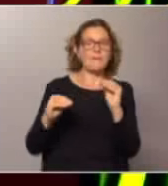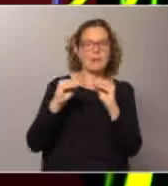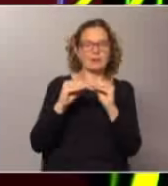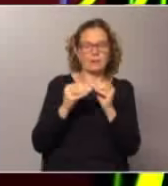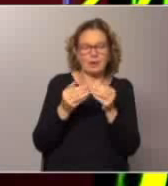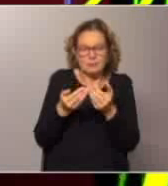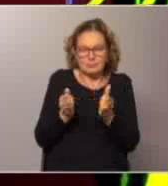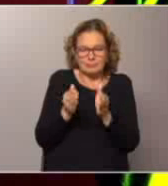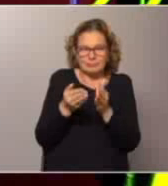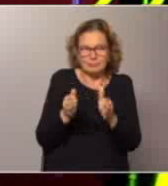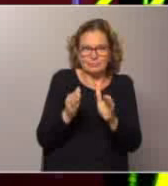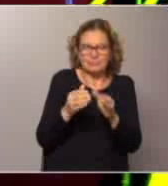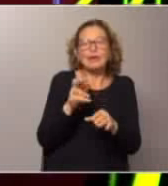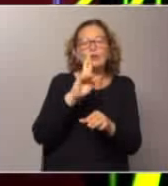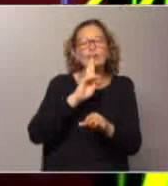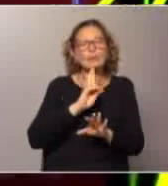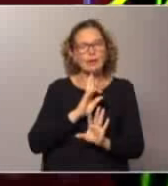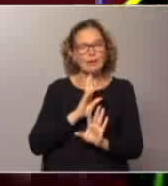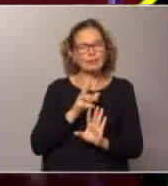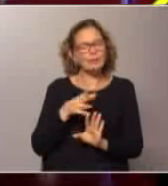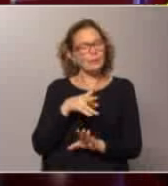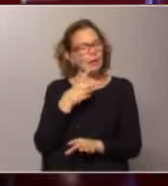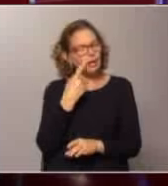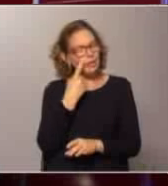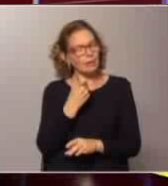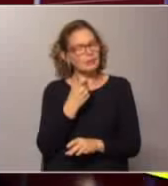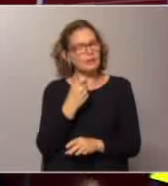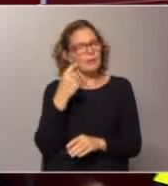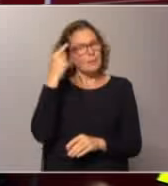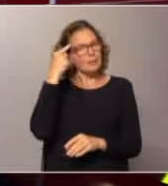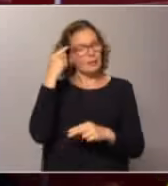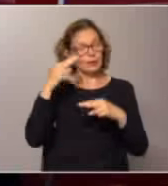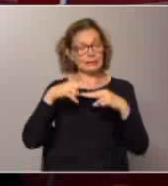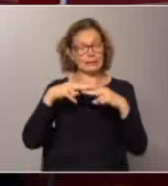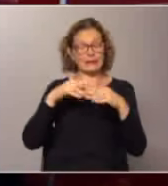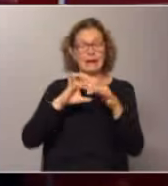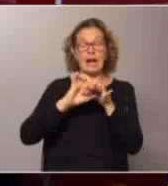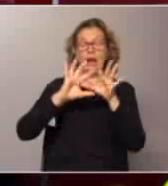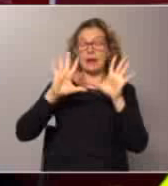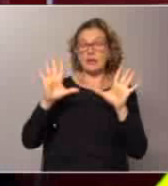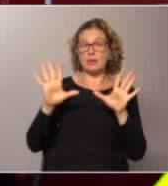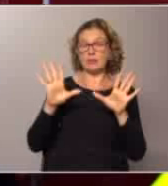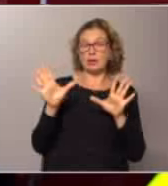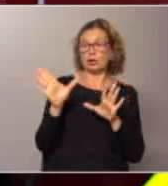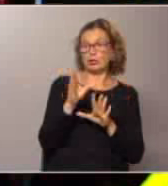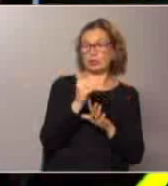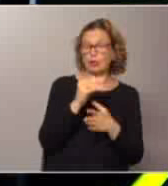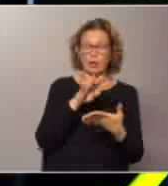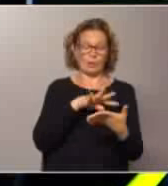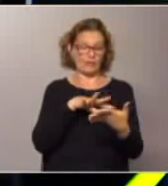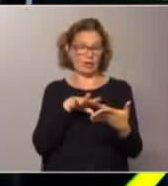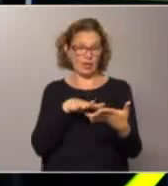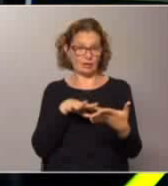separar los resultados entonces tenemos esa percepción de que internet es un lugar libre donde estamos todos leyendo viendo a los demás